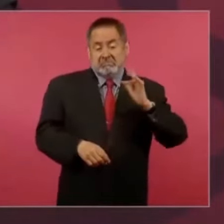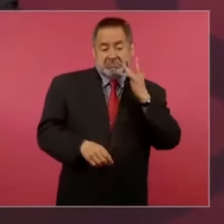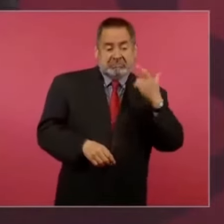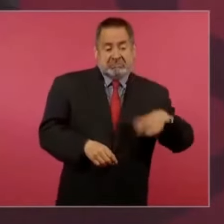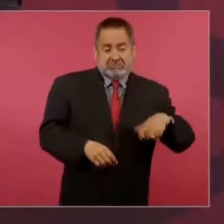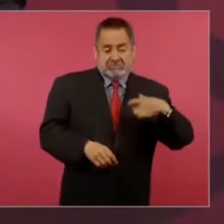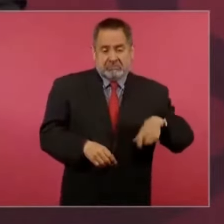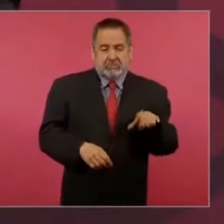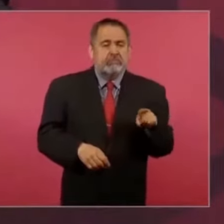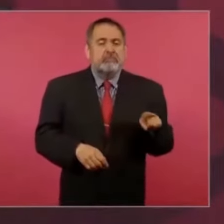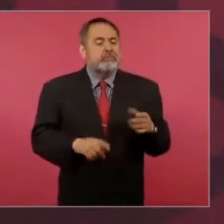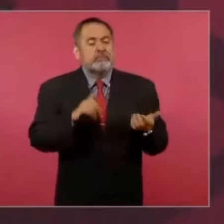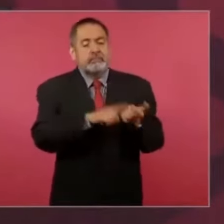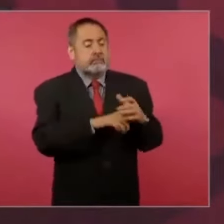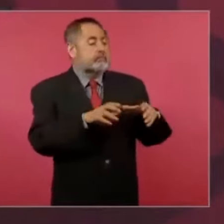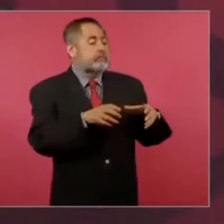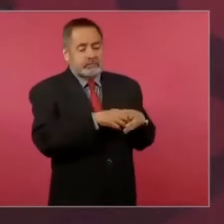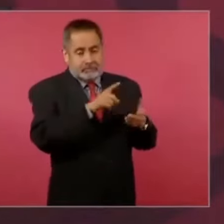de